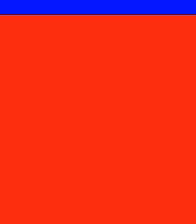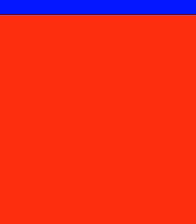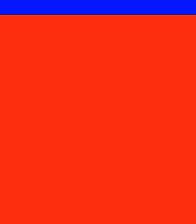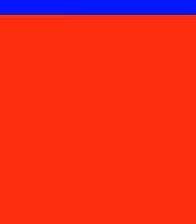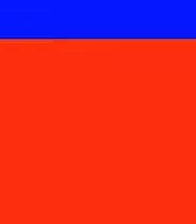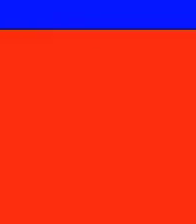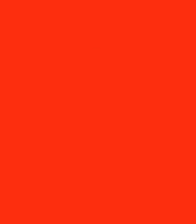A